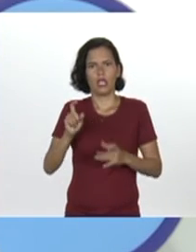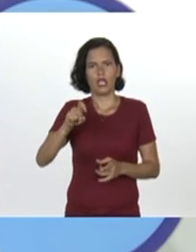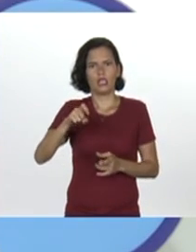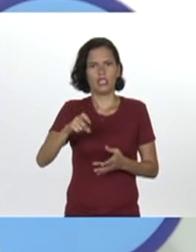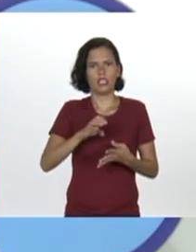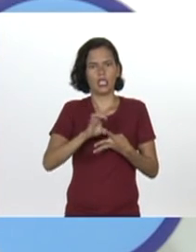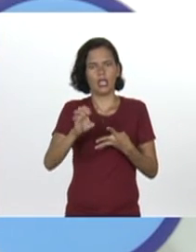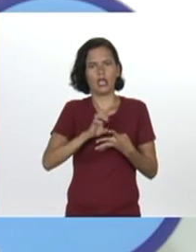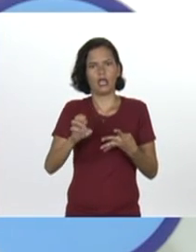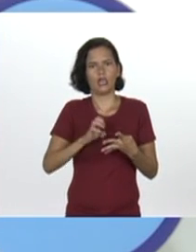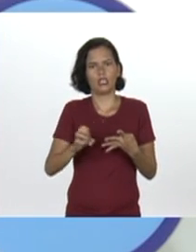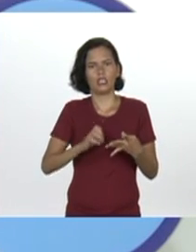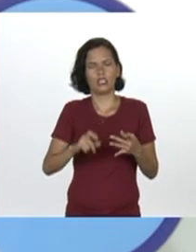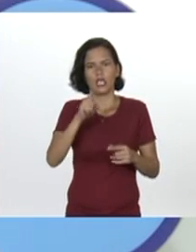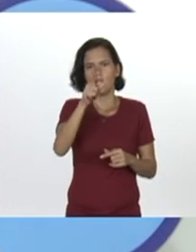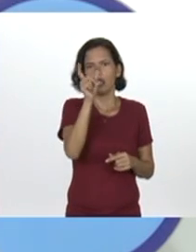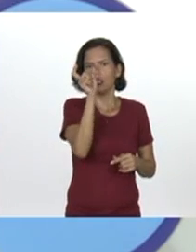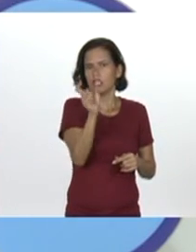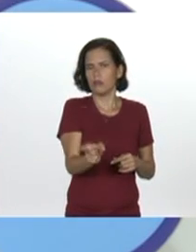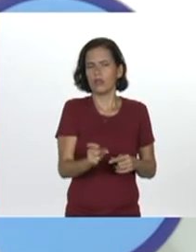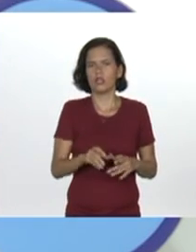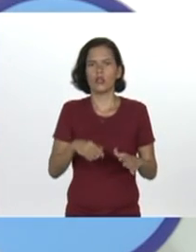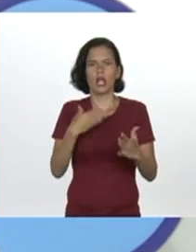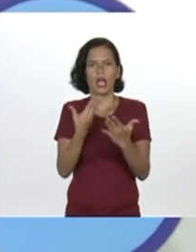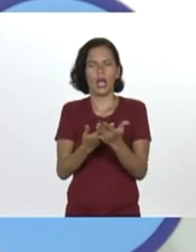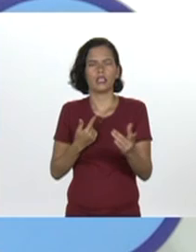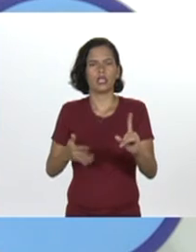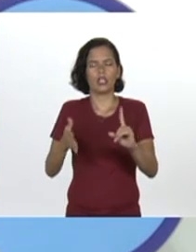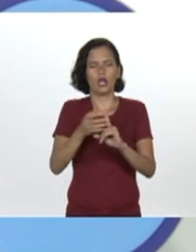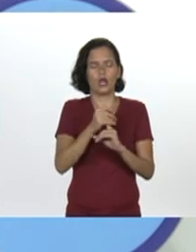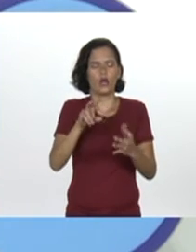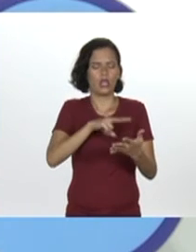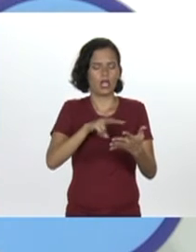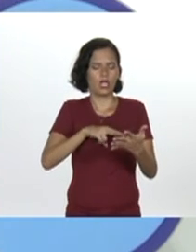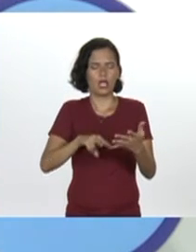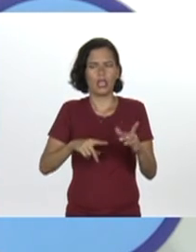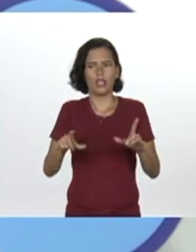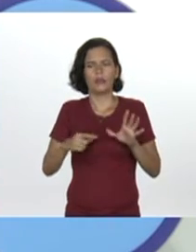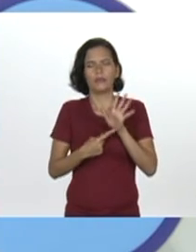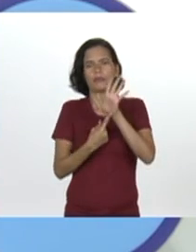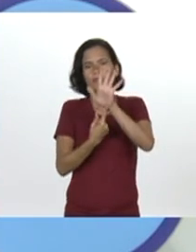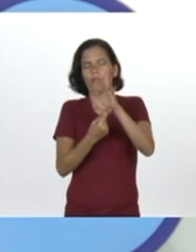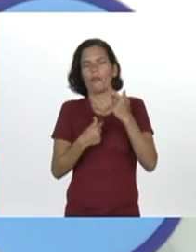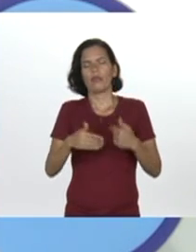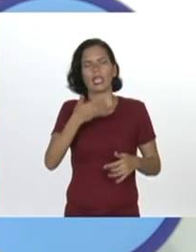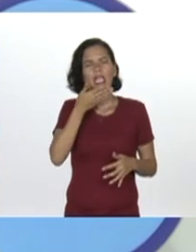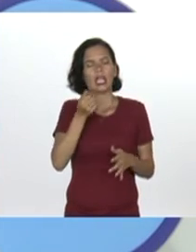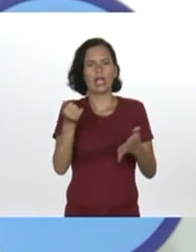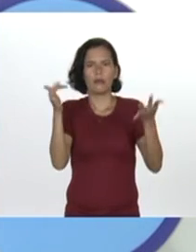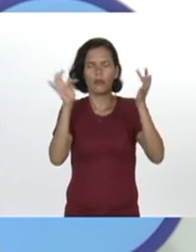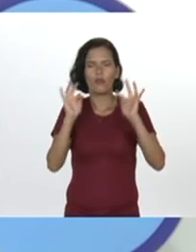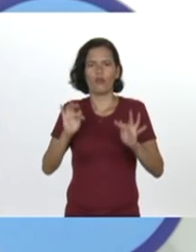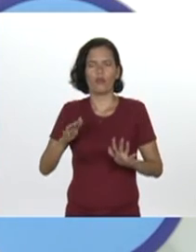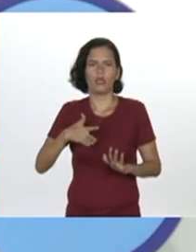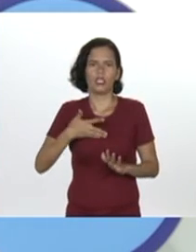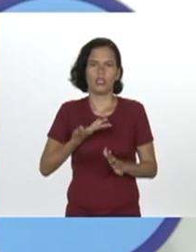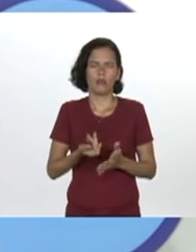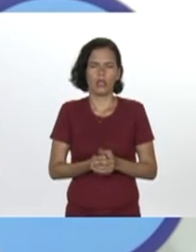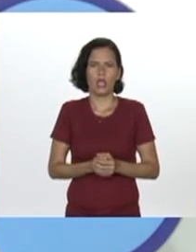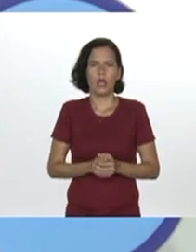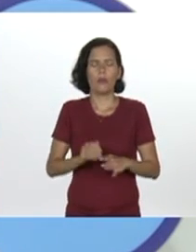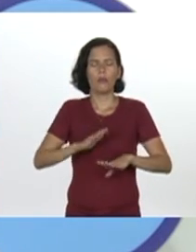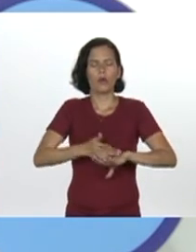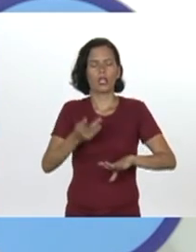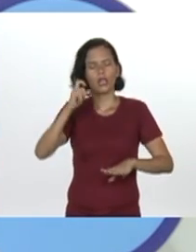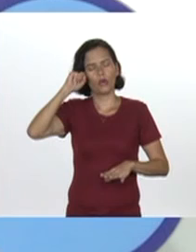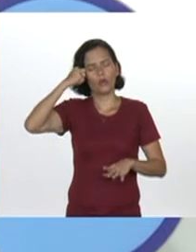condiciones y características de esa persona hasta que él logre leer ese letrero de la mejor manera posible, porque recuerda